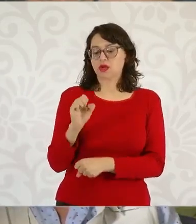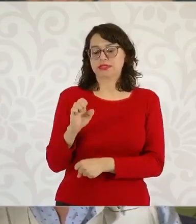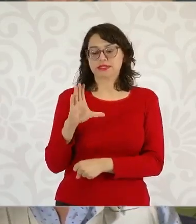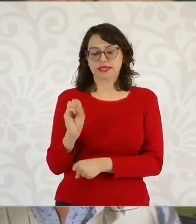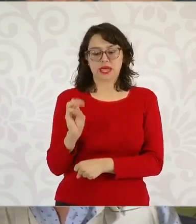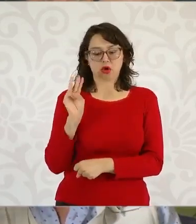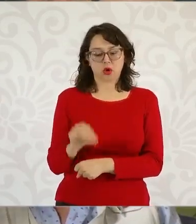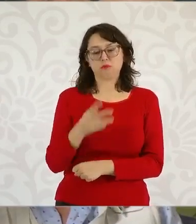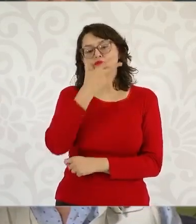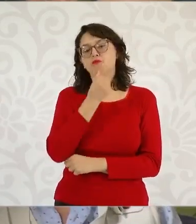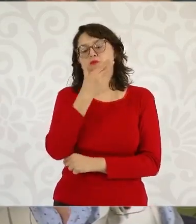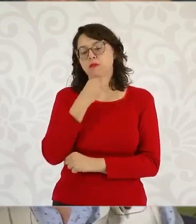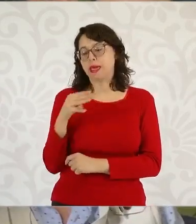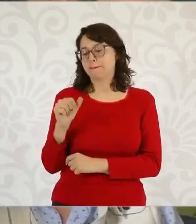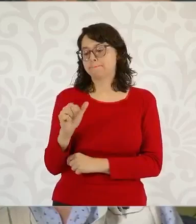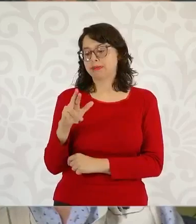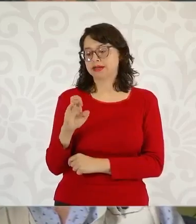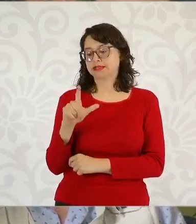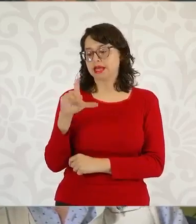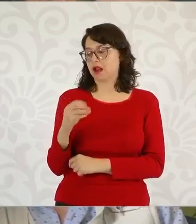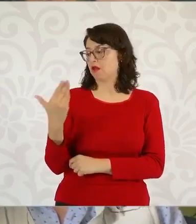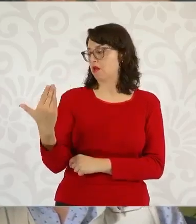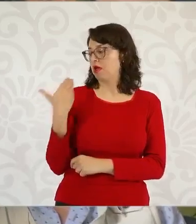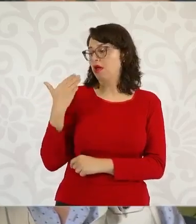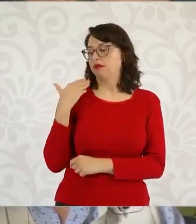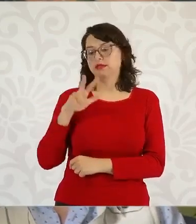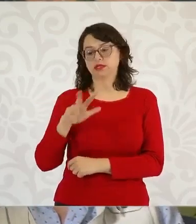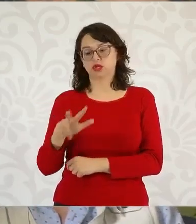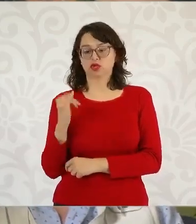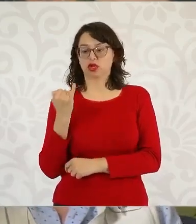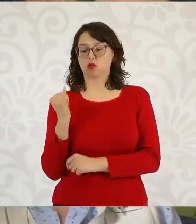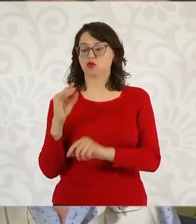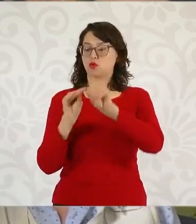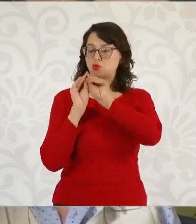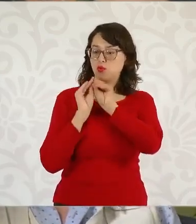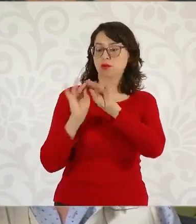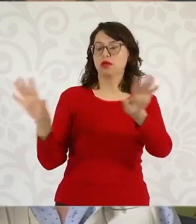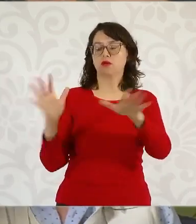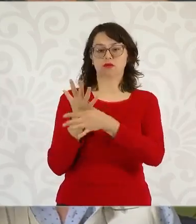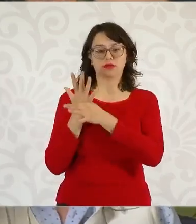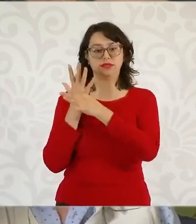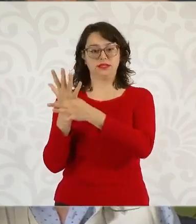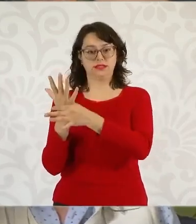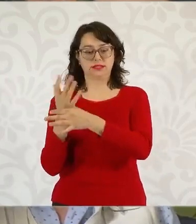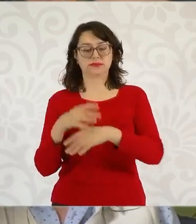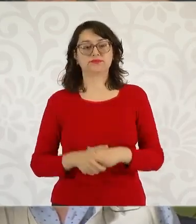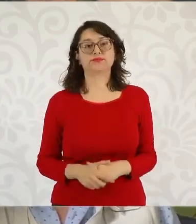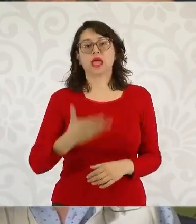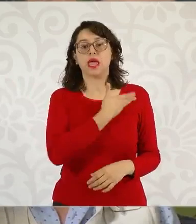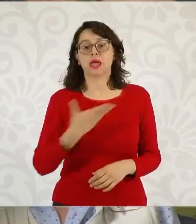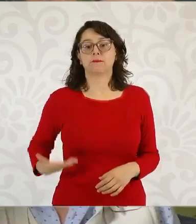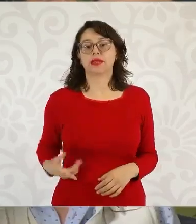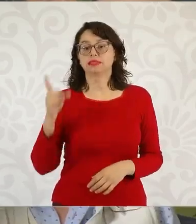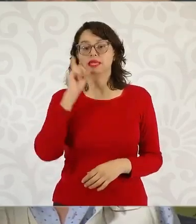pasado 18 de junio en su red social: de acuerdo a las instrucciones de la presidenta Sheinbaum,